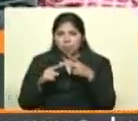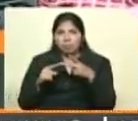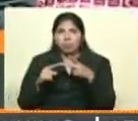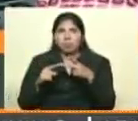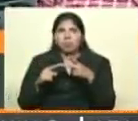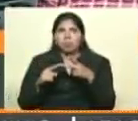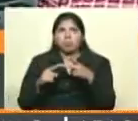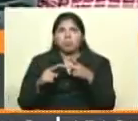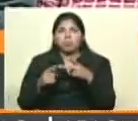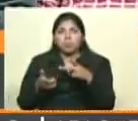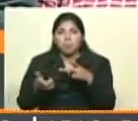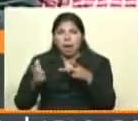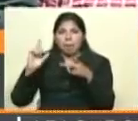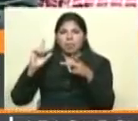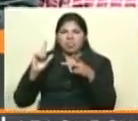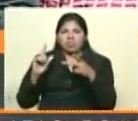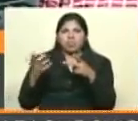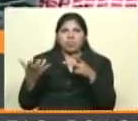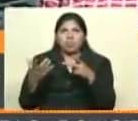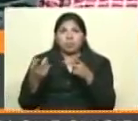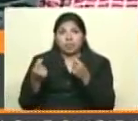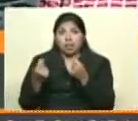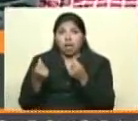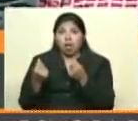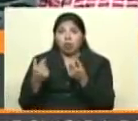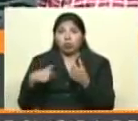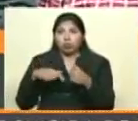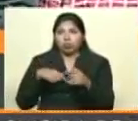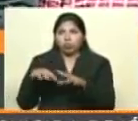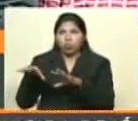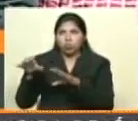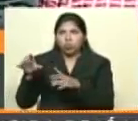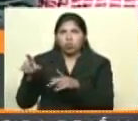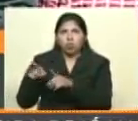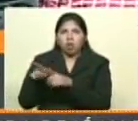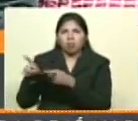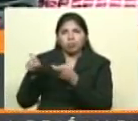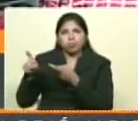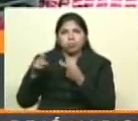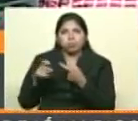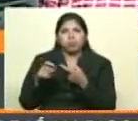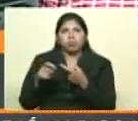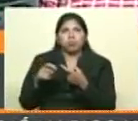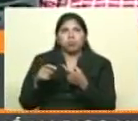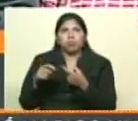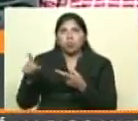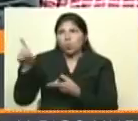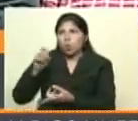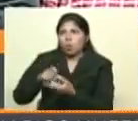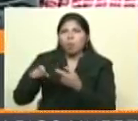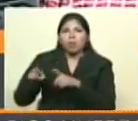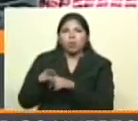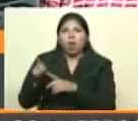internacionales, que va a permitir tener cash en efectivo para comprar todo lo que necesita el país.